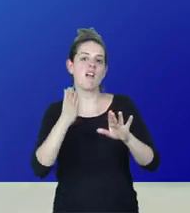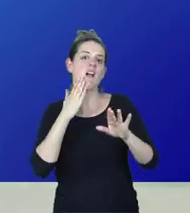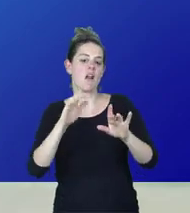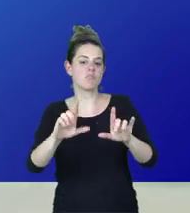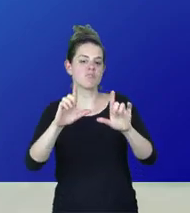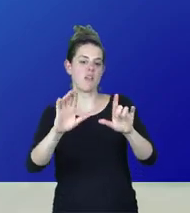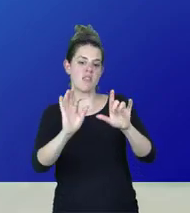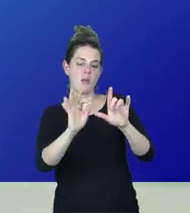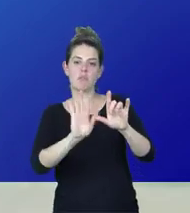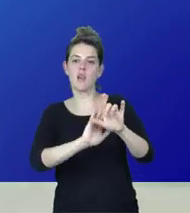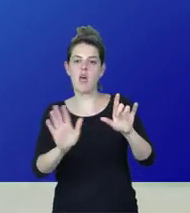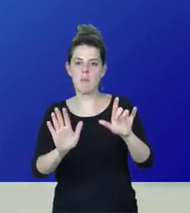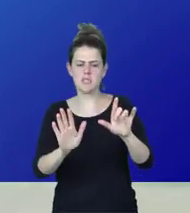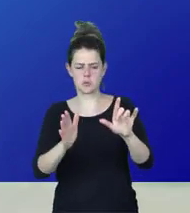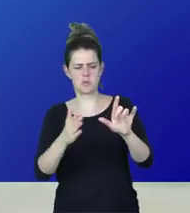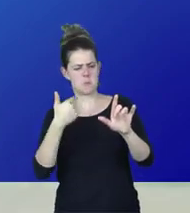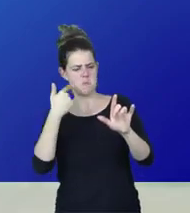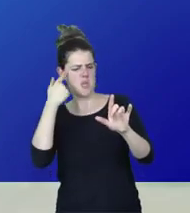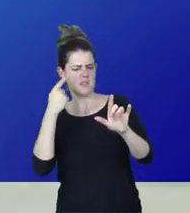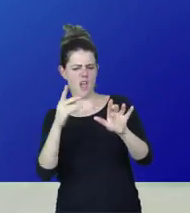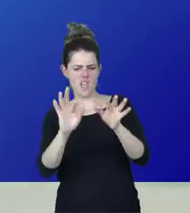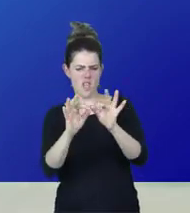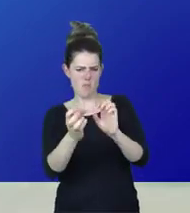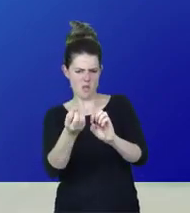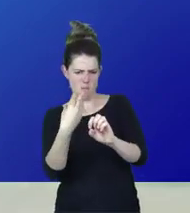queda tan claro para el estudiante.